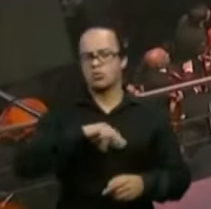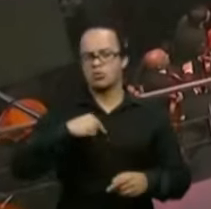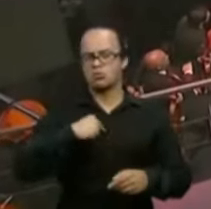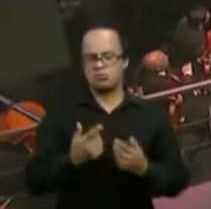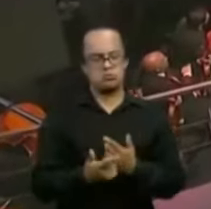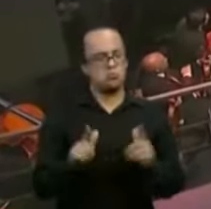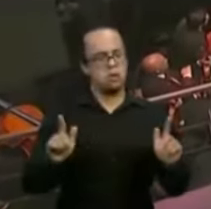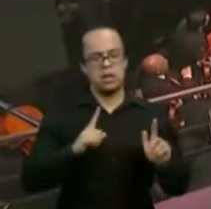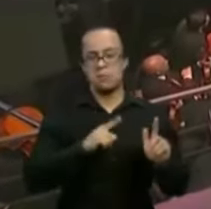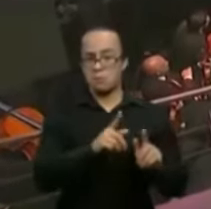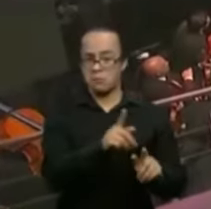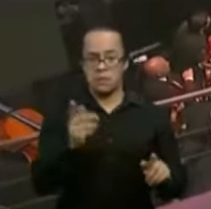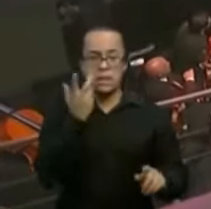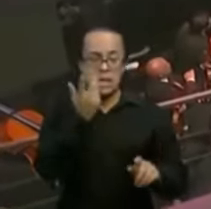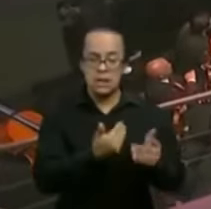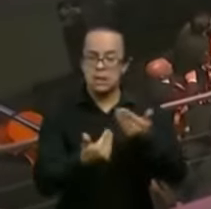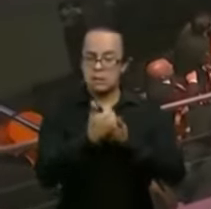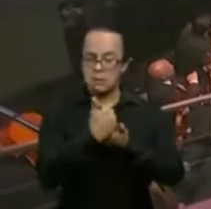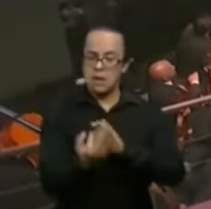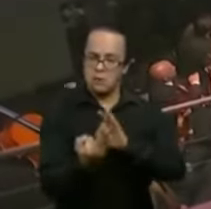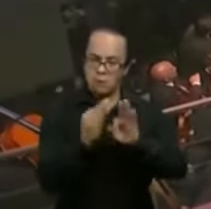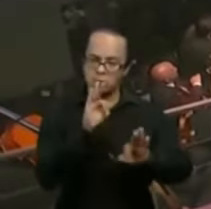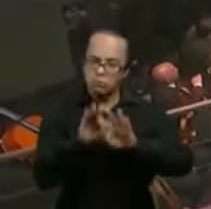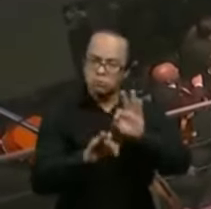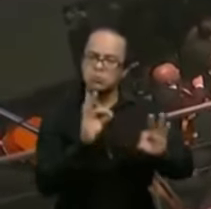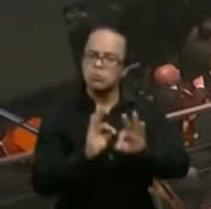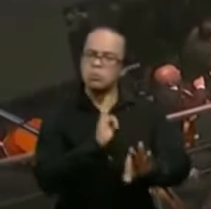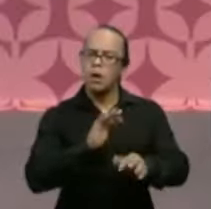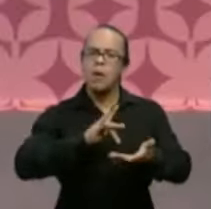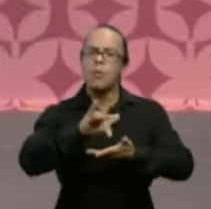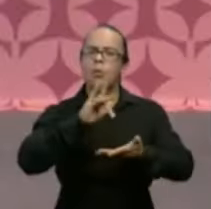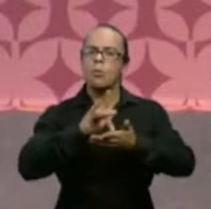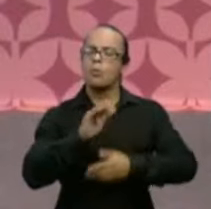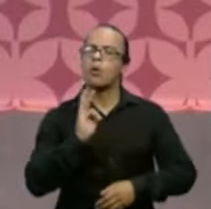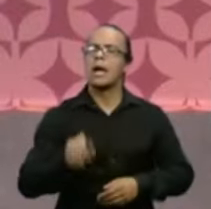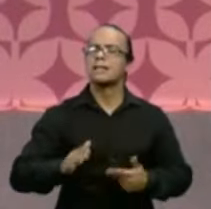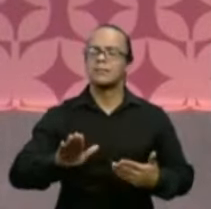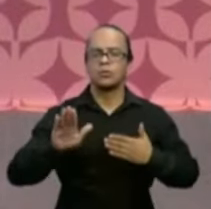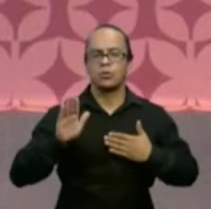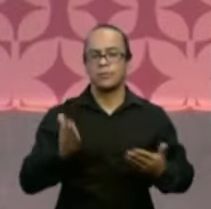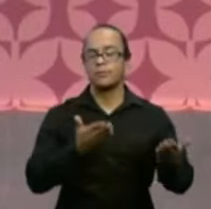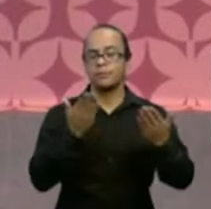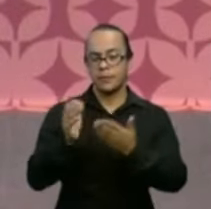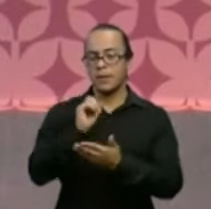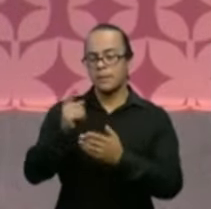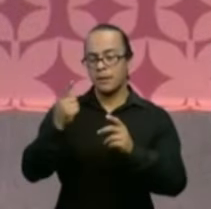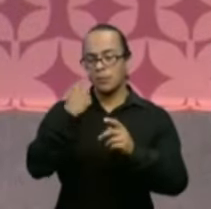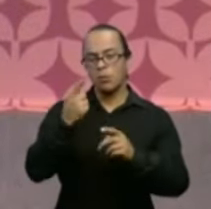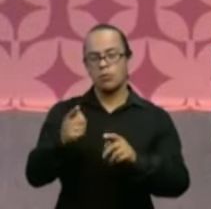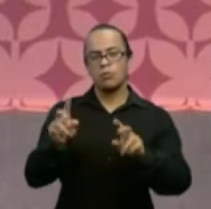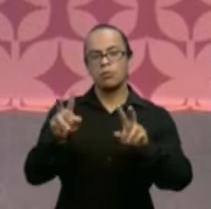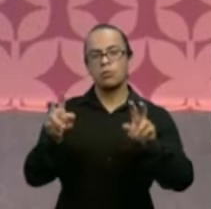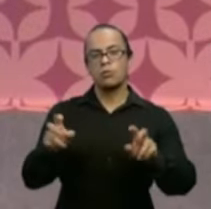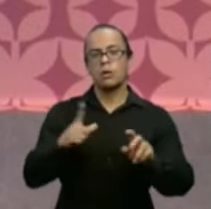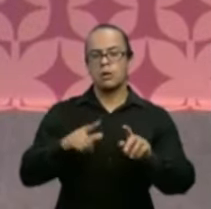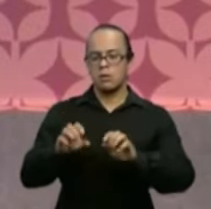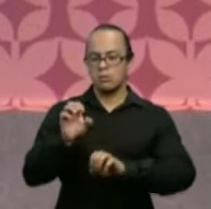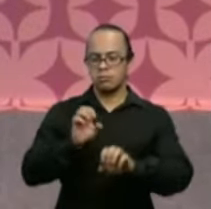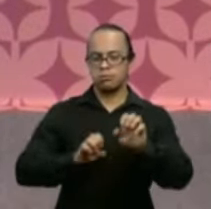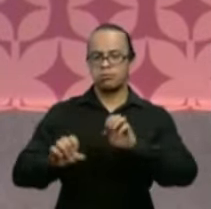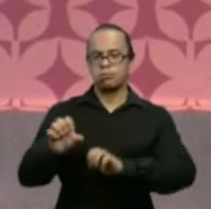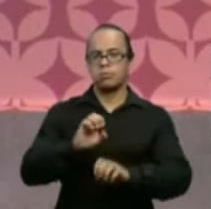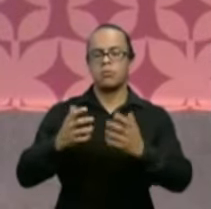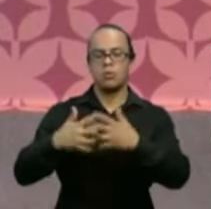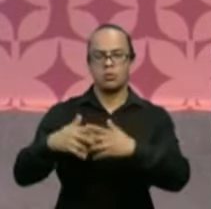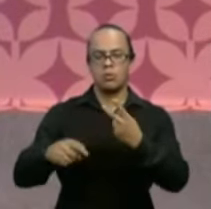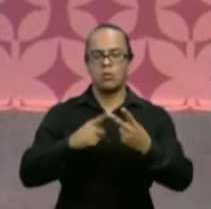abiertas para recibirlos, para atenderlos y para apoyarlos. También buscaré la Cámara de Empresarios, colegios